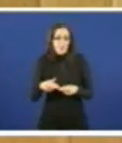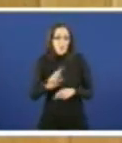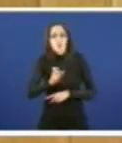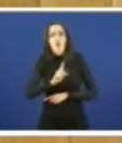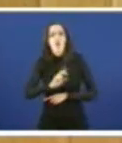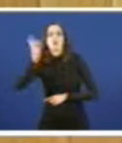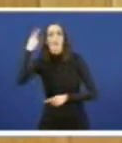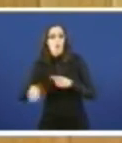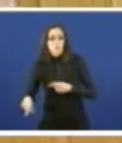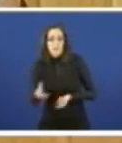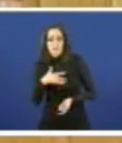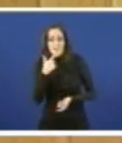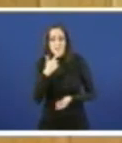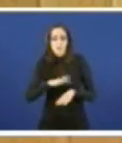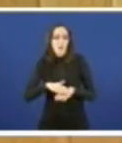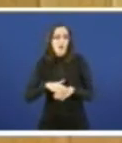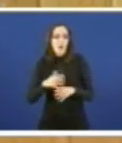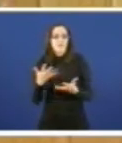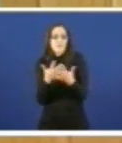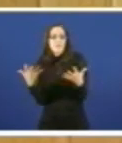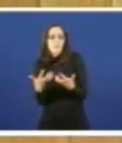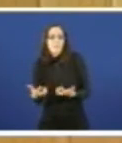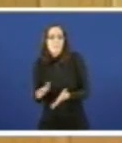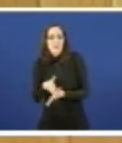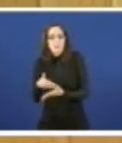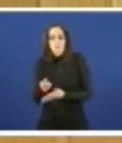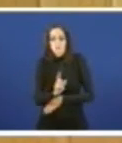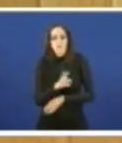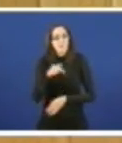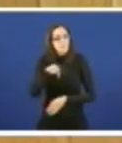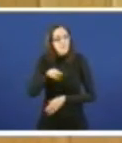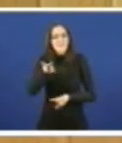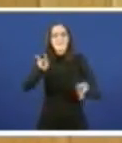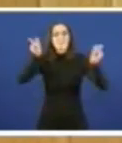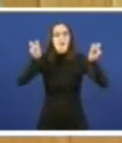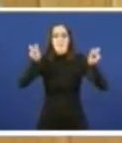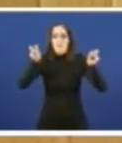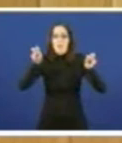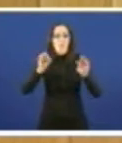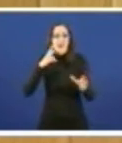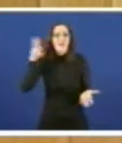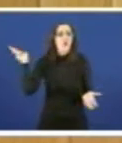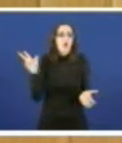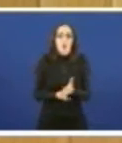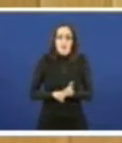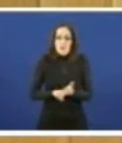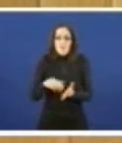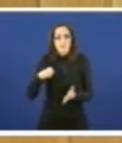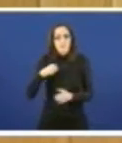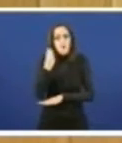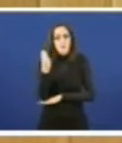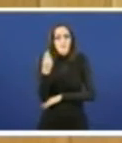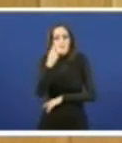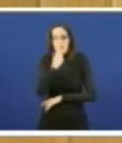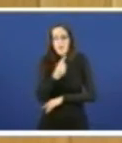é unha cuestión de disfrutar cos versos, sino que é outra cuestión, é unha cuestión de recoñecemento dunha figura